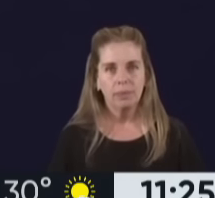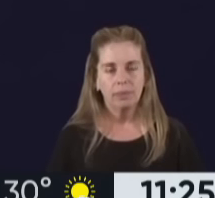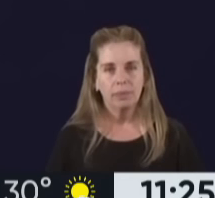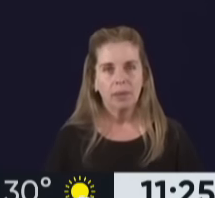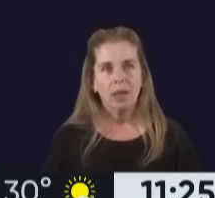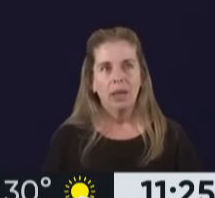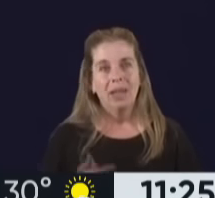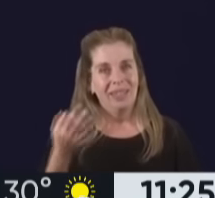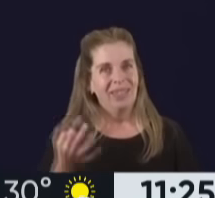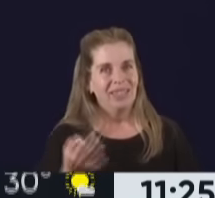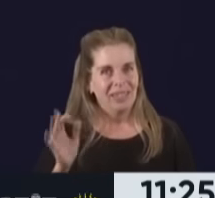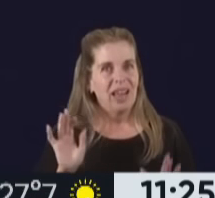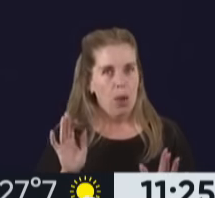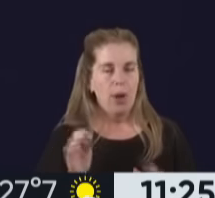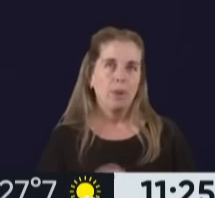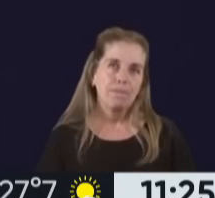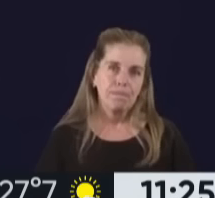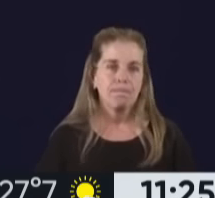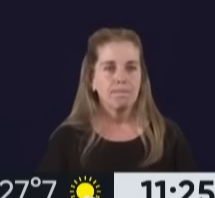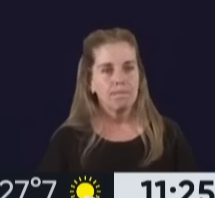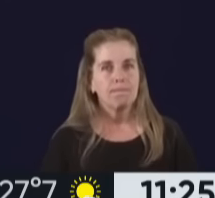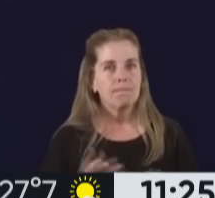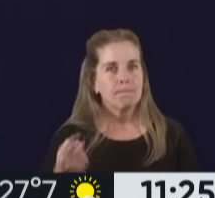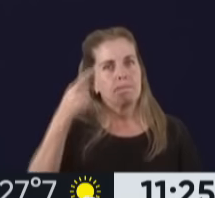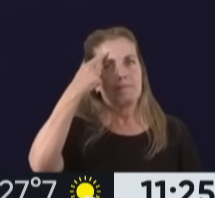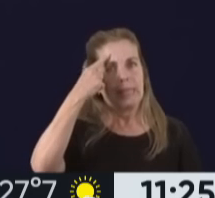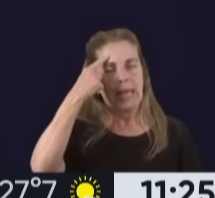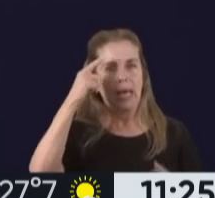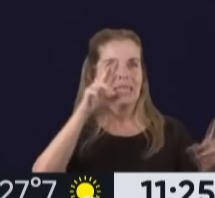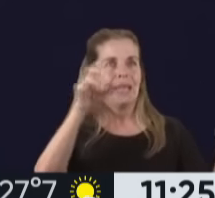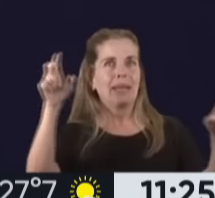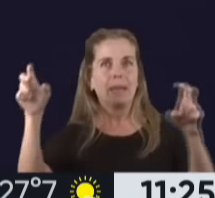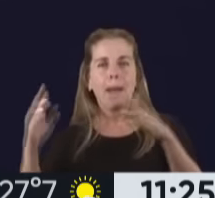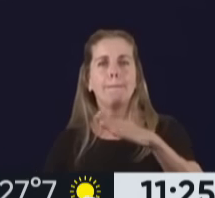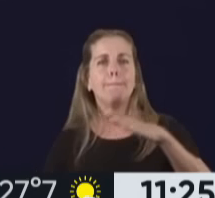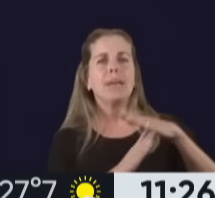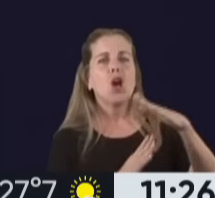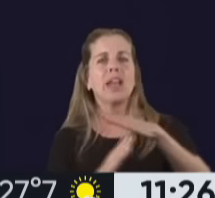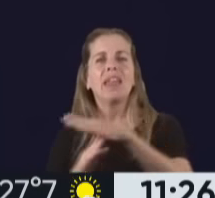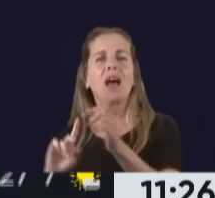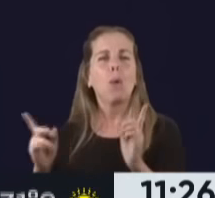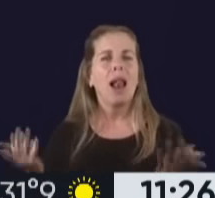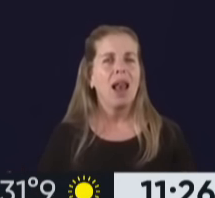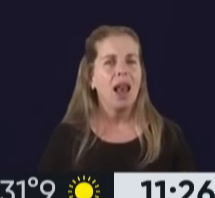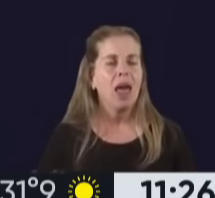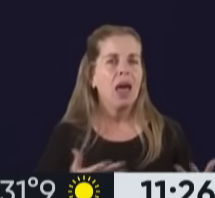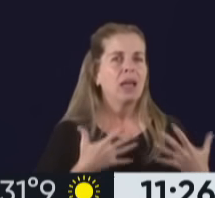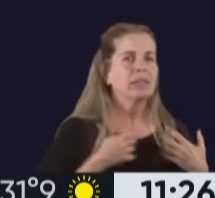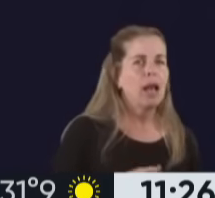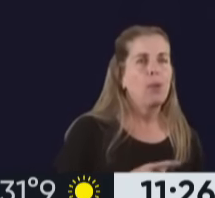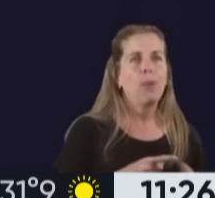Sería bueno que siempre, en este caso, se le dé prioridad a la salud, ¿no?, de los bonaerenses y no a comprar cajitas navideñas o hacer